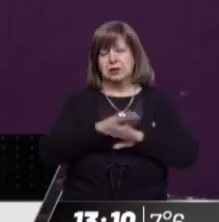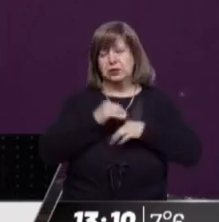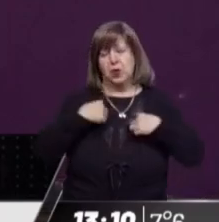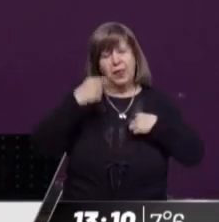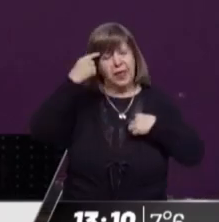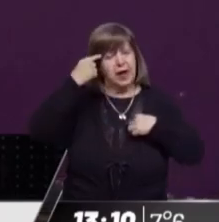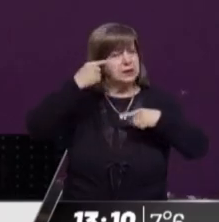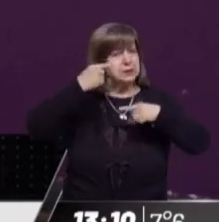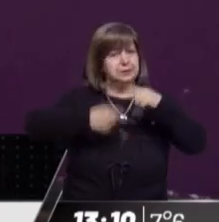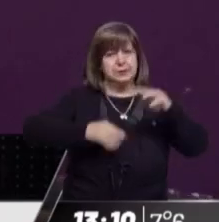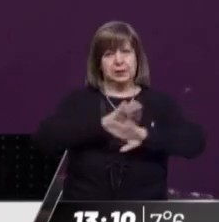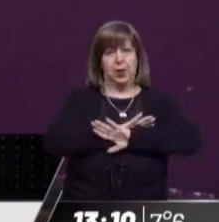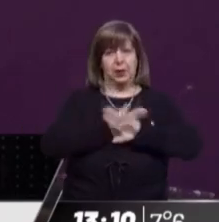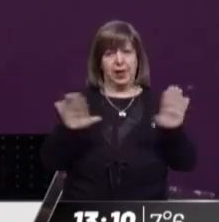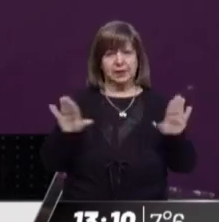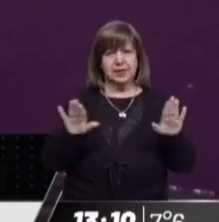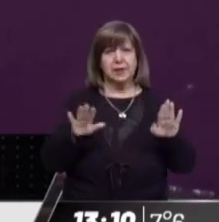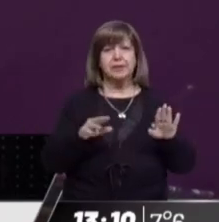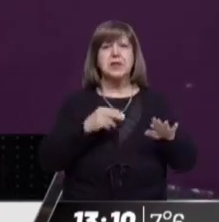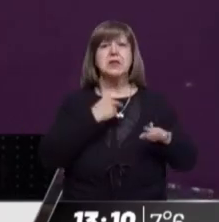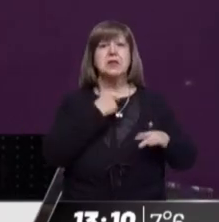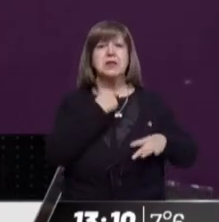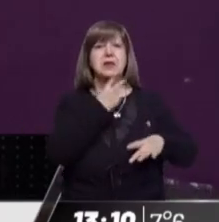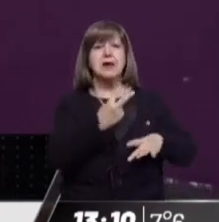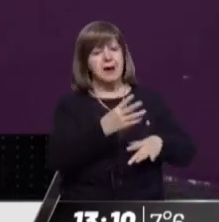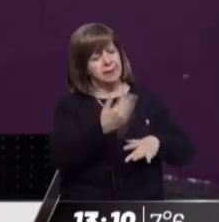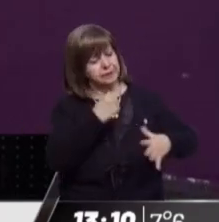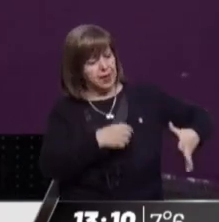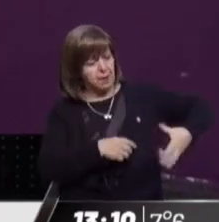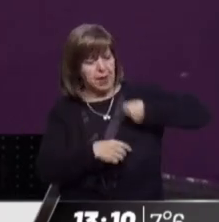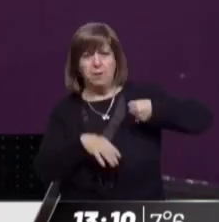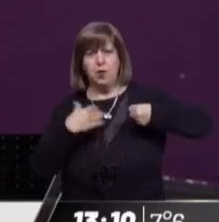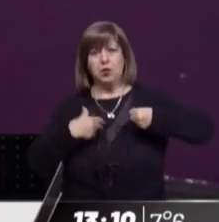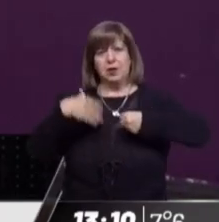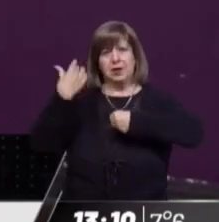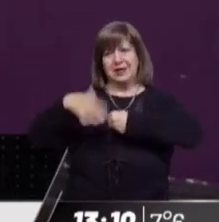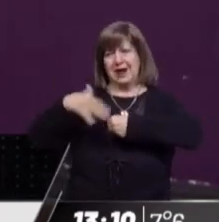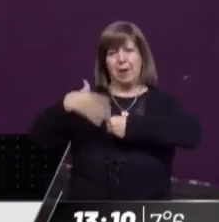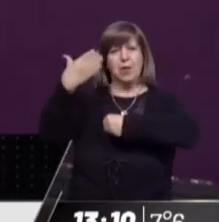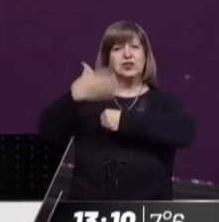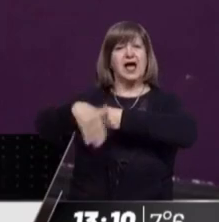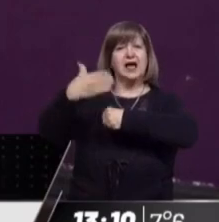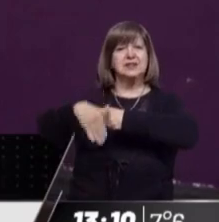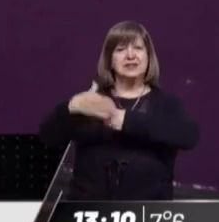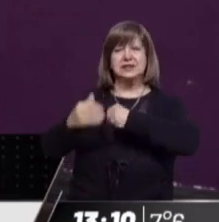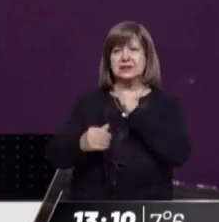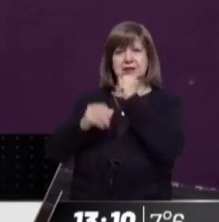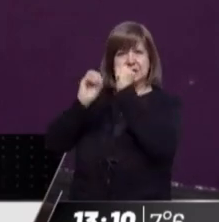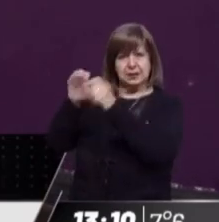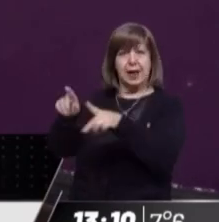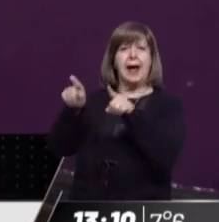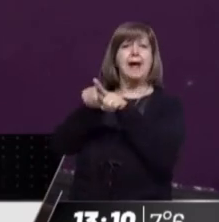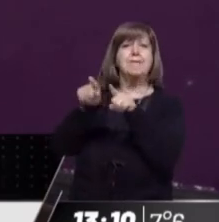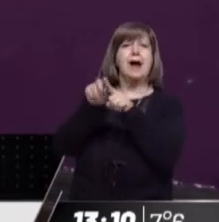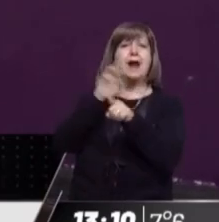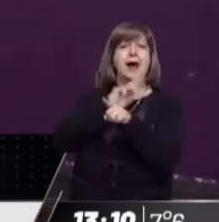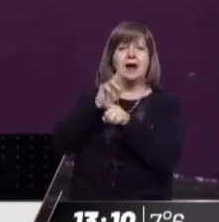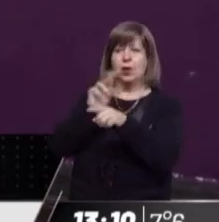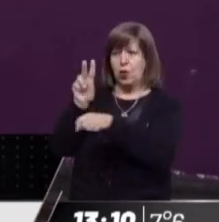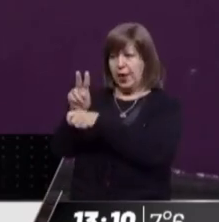panadera agarré la nena me tomé un taxi se la dejé a mi hermana me fui hice la internación propia